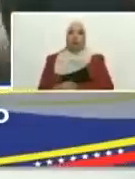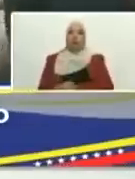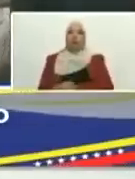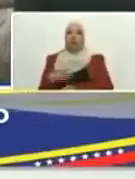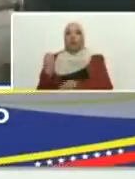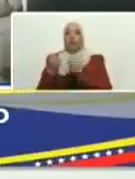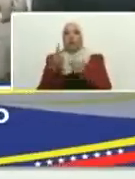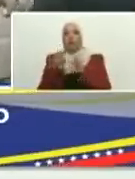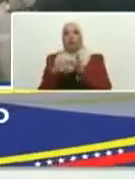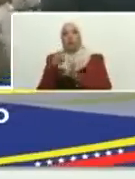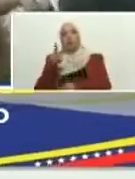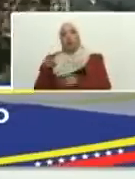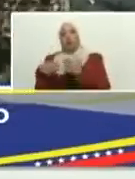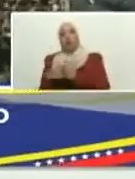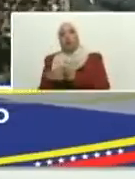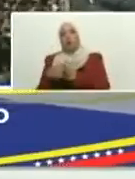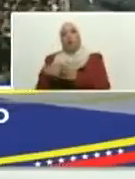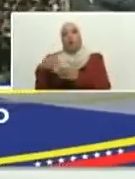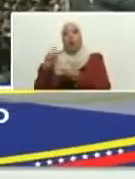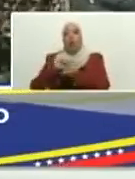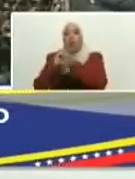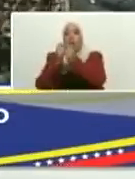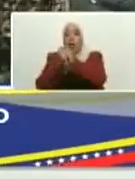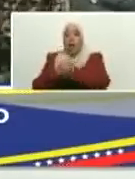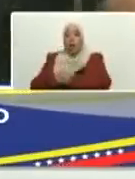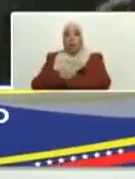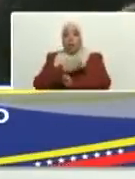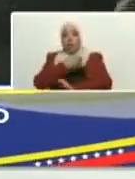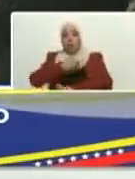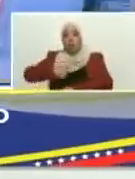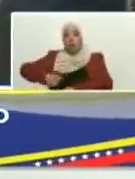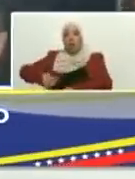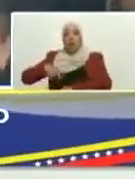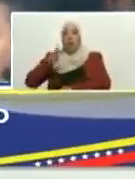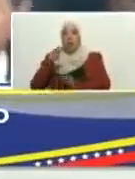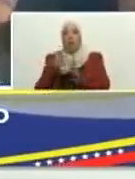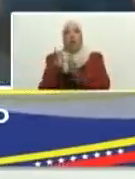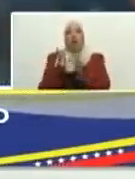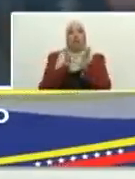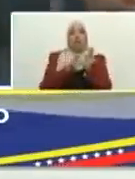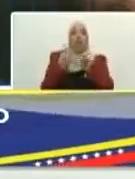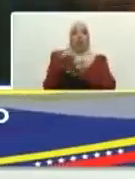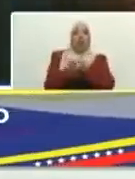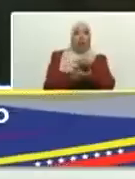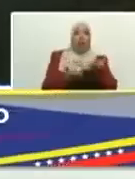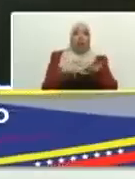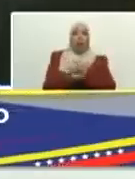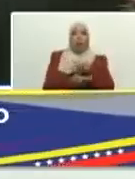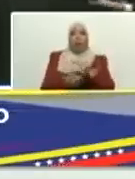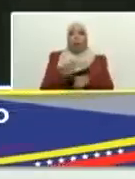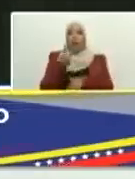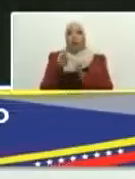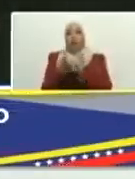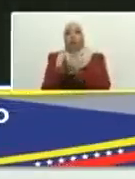conspiración 2002, al golpe de Estado del 11 de abril, al sabotaje petrolero de diciembre de 2002,